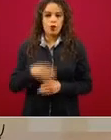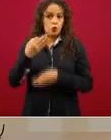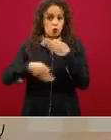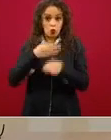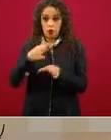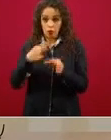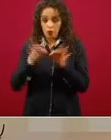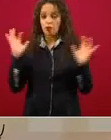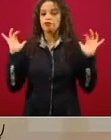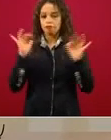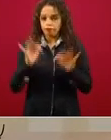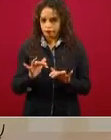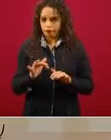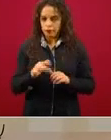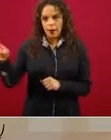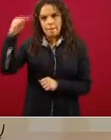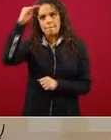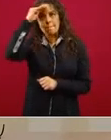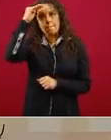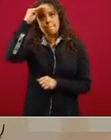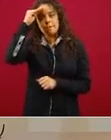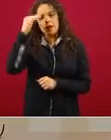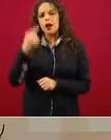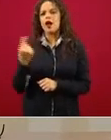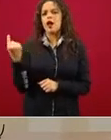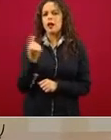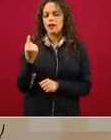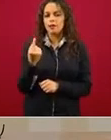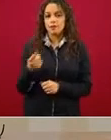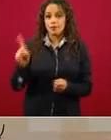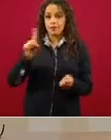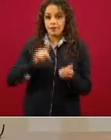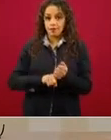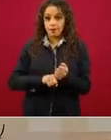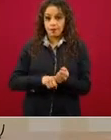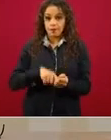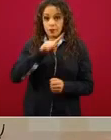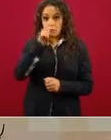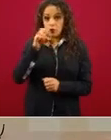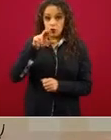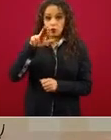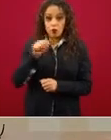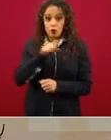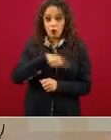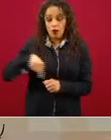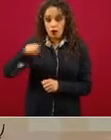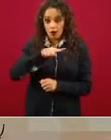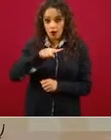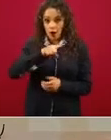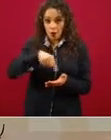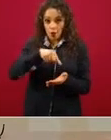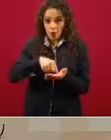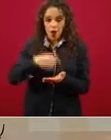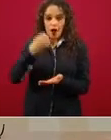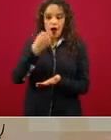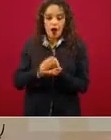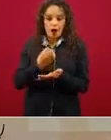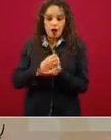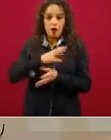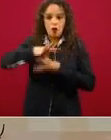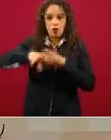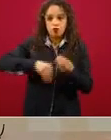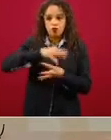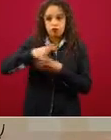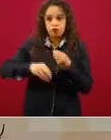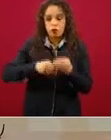una perspectiva de que la megalópolis, por ser una zona económica y social con una